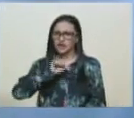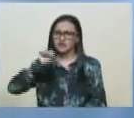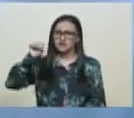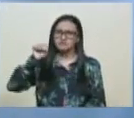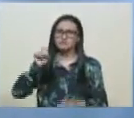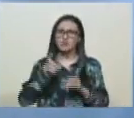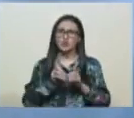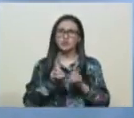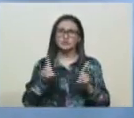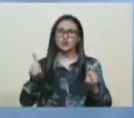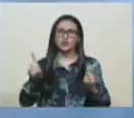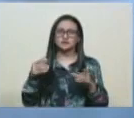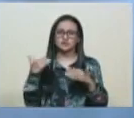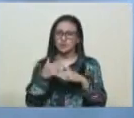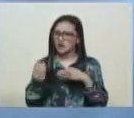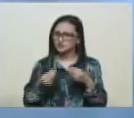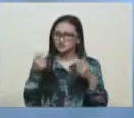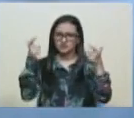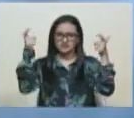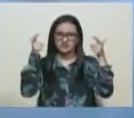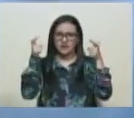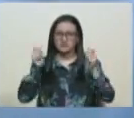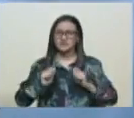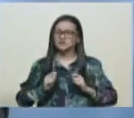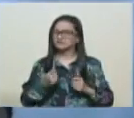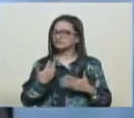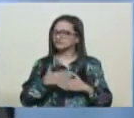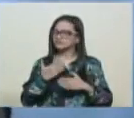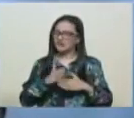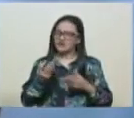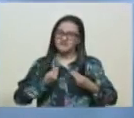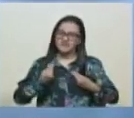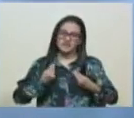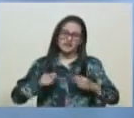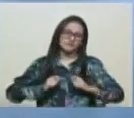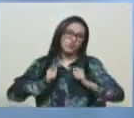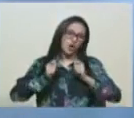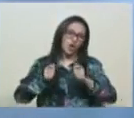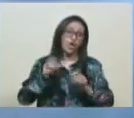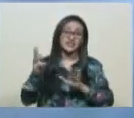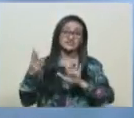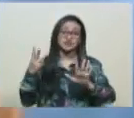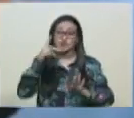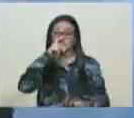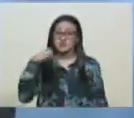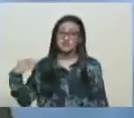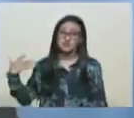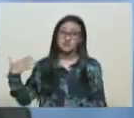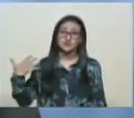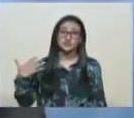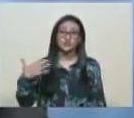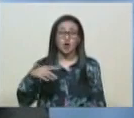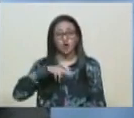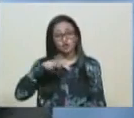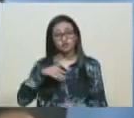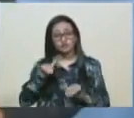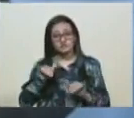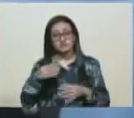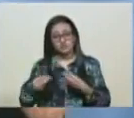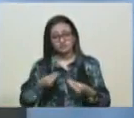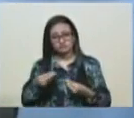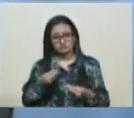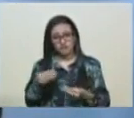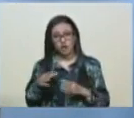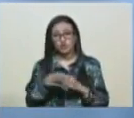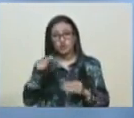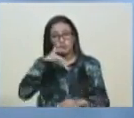democrático, como lo hizo el comandante Hugo Chávez y entregó su vida por ello. Durante 18 años lo hemos hecho nosotros también, todo el